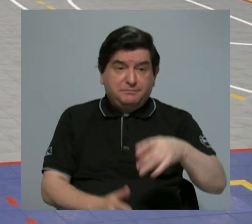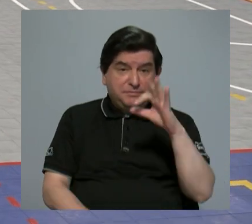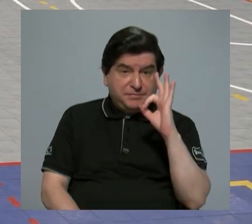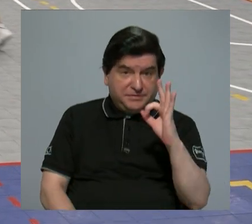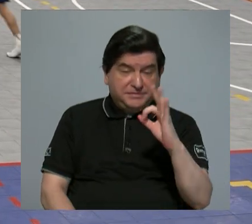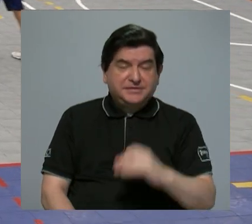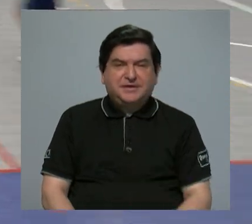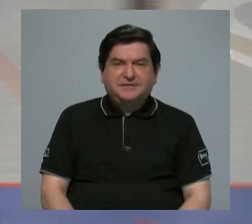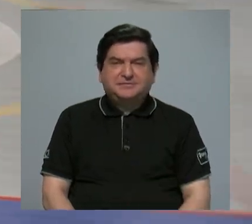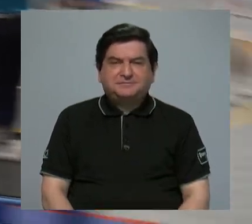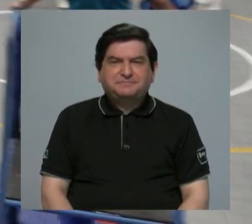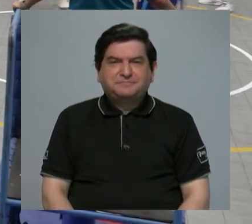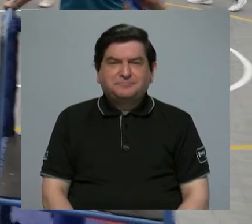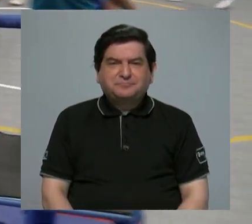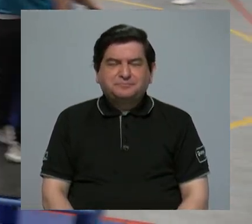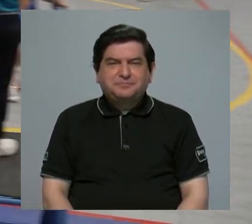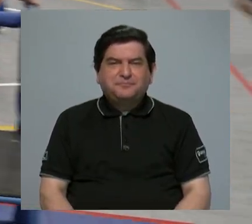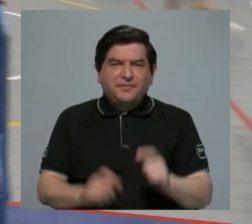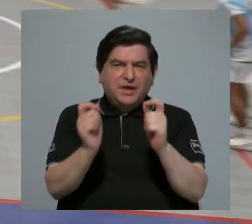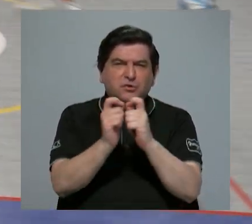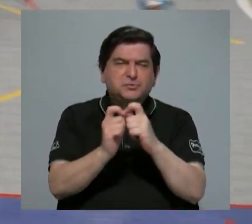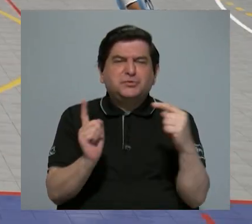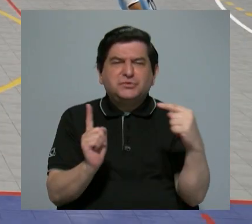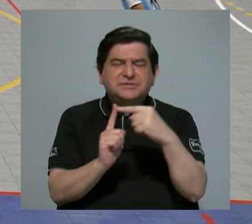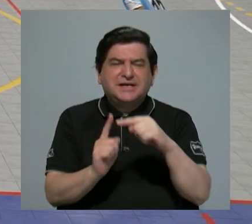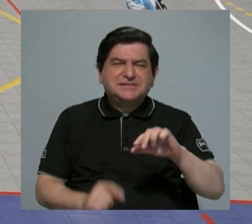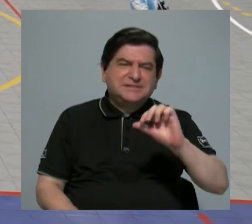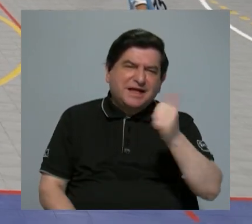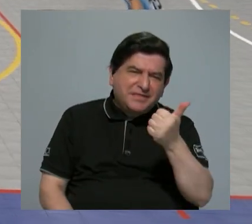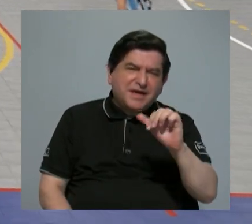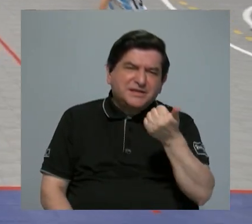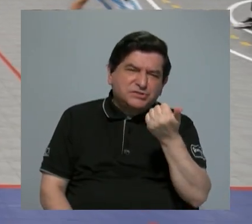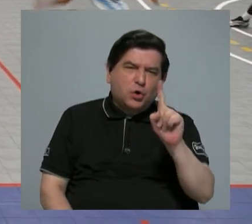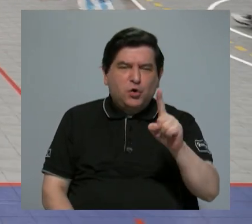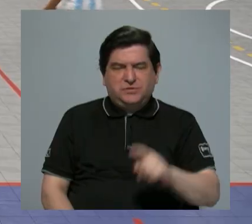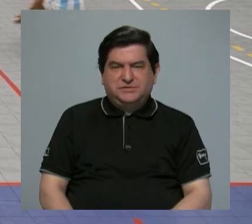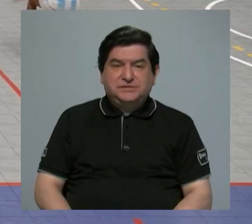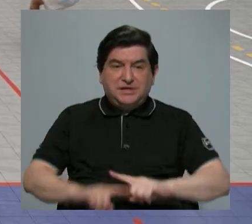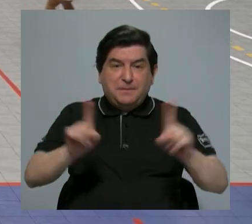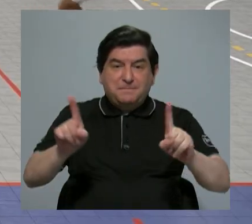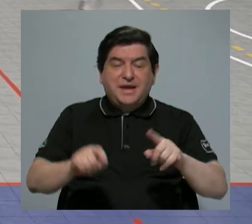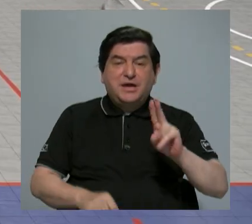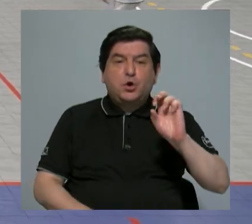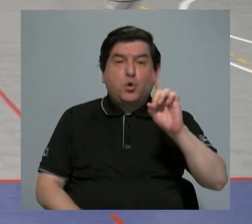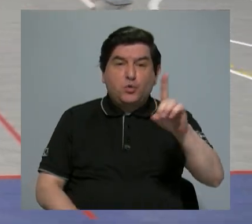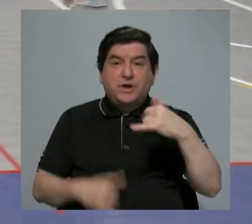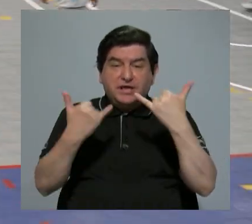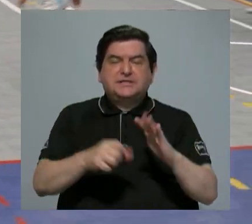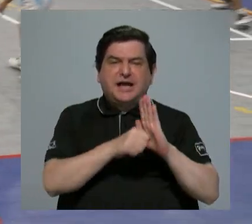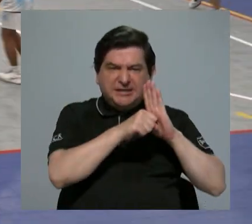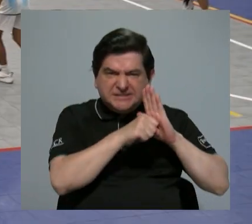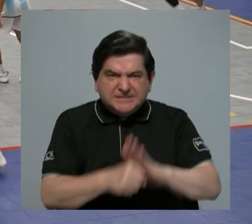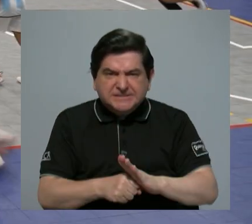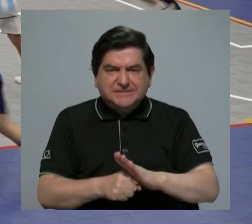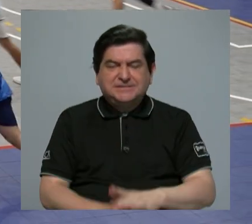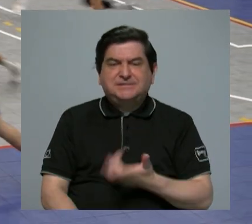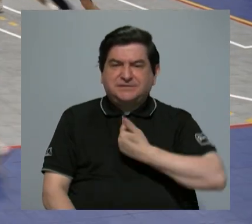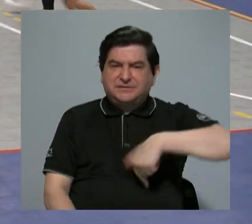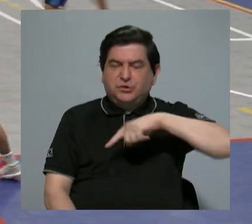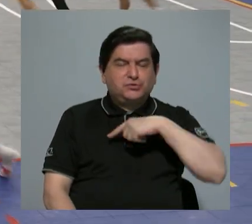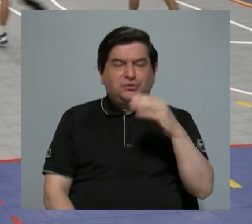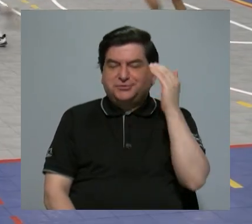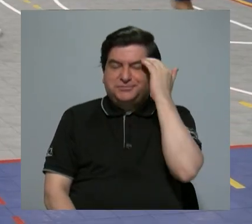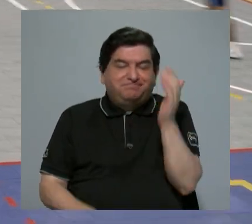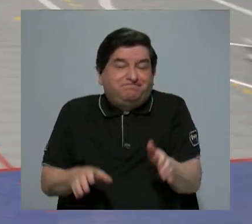bien, unos inicios de puntos hasta el 10, 11, el equipo se mantuvo ahí, pero ya la UNED igual empezó a presionar, nosotros